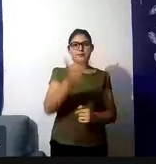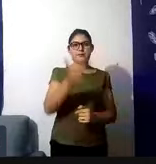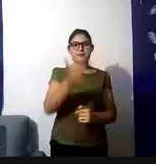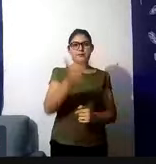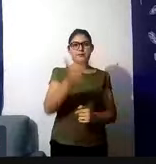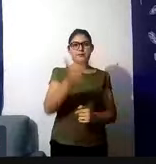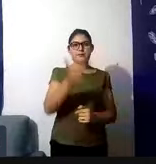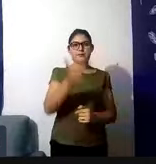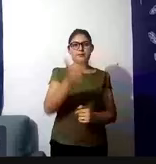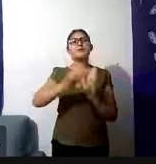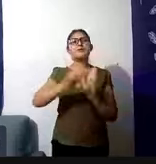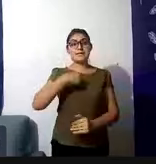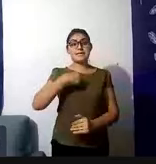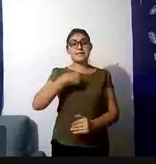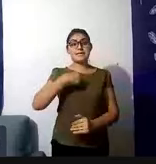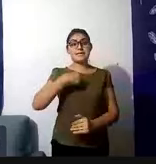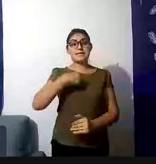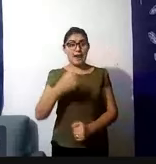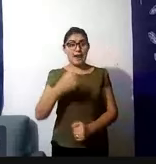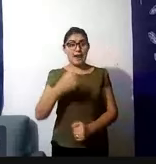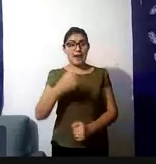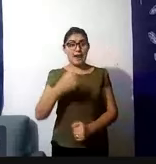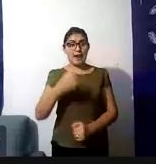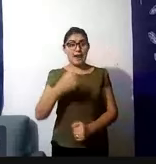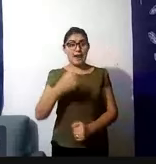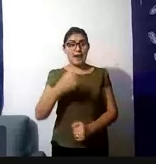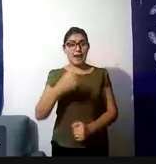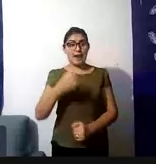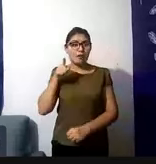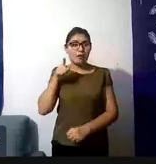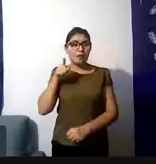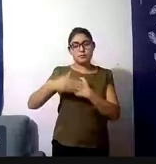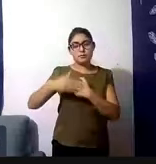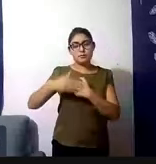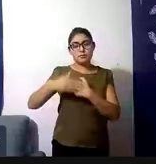acercarse a sus amigas. ¡Ay!